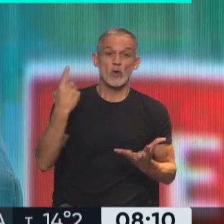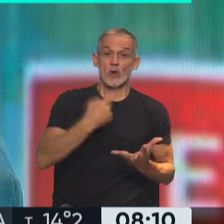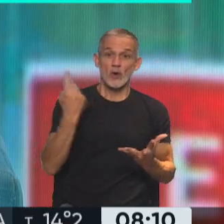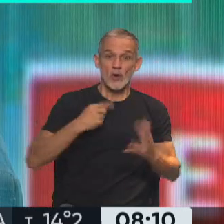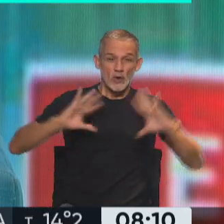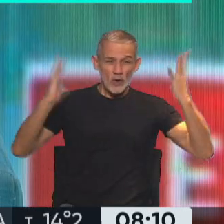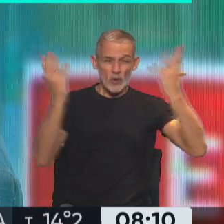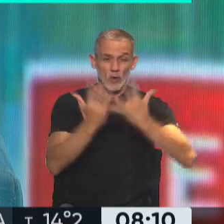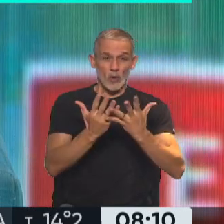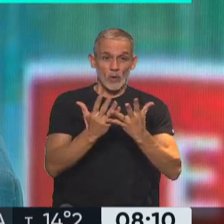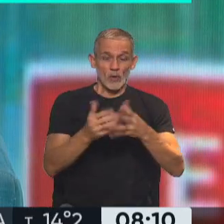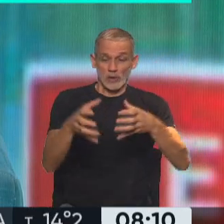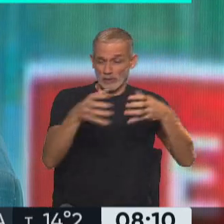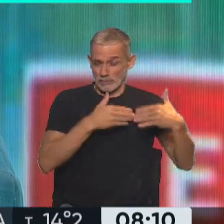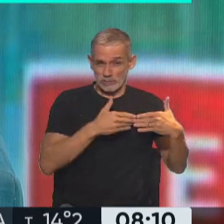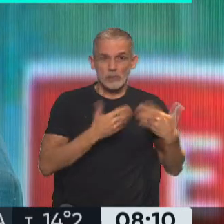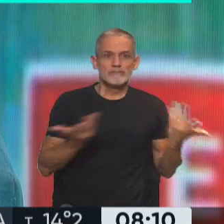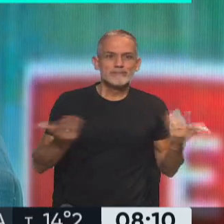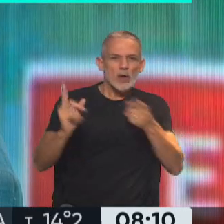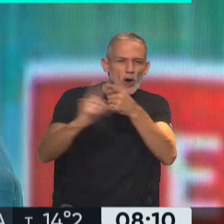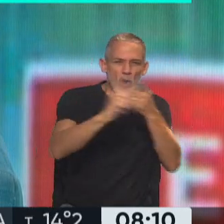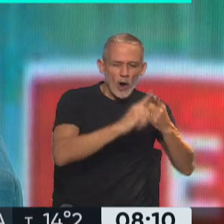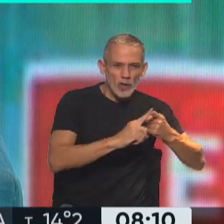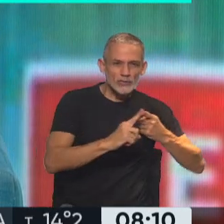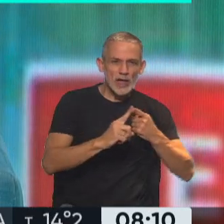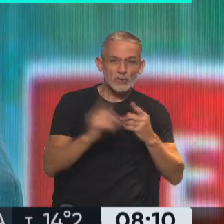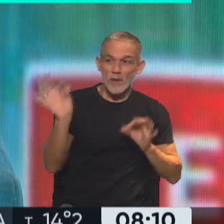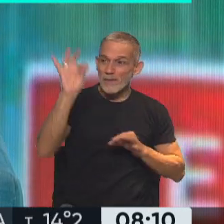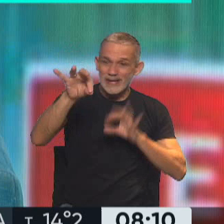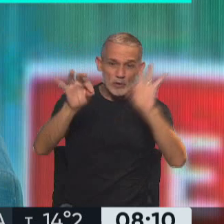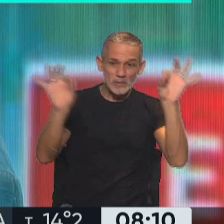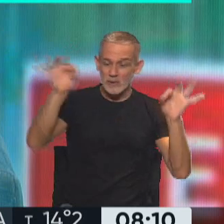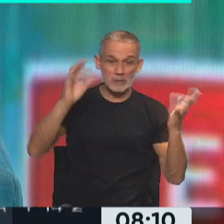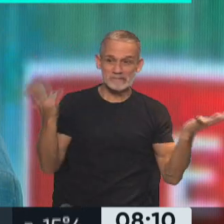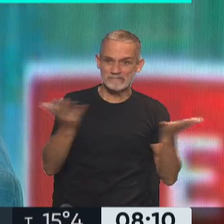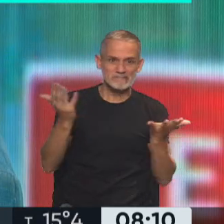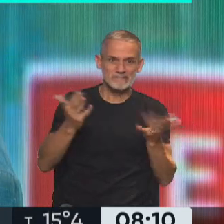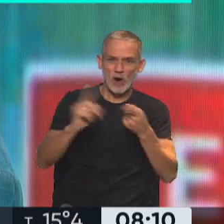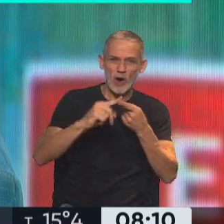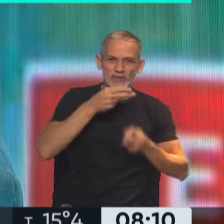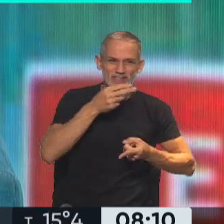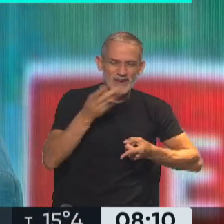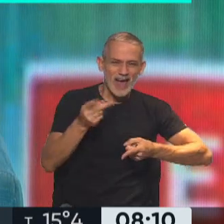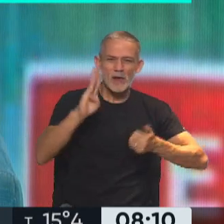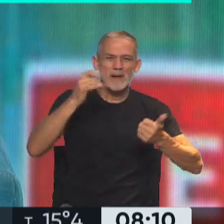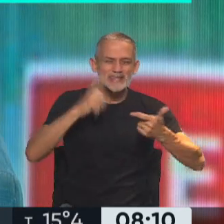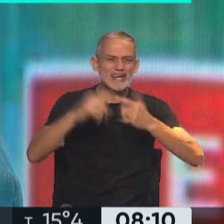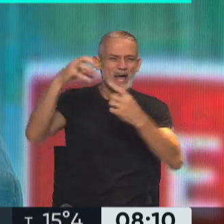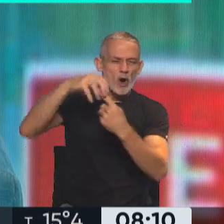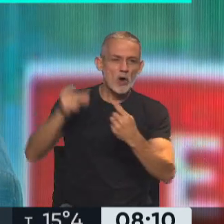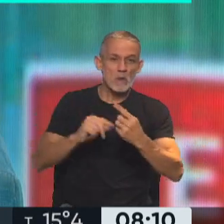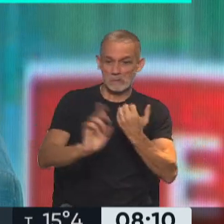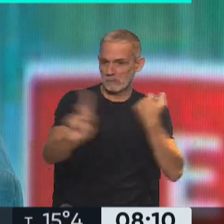la humanidad, prácticamente perdiera el contacto con numerosos agentes infecciosos, tanto virales como bacterianos, hongos,